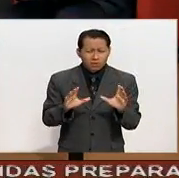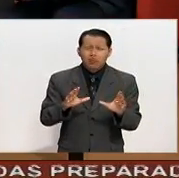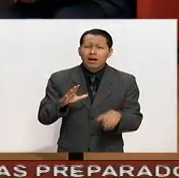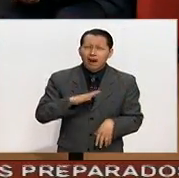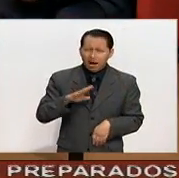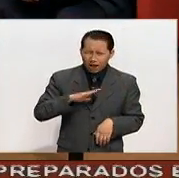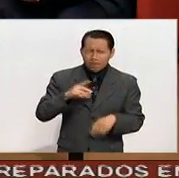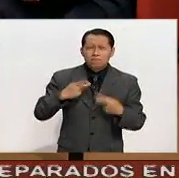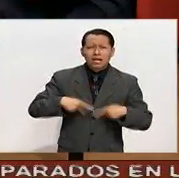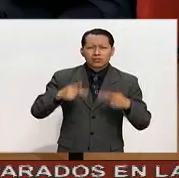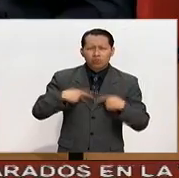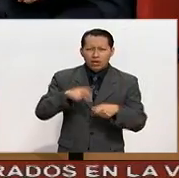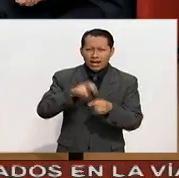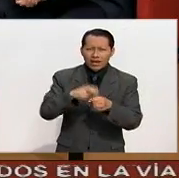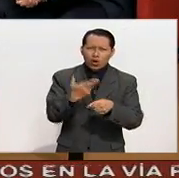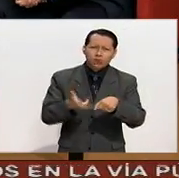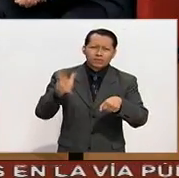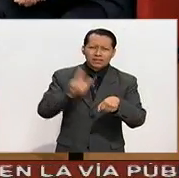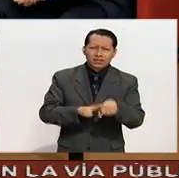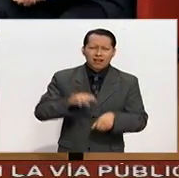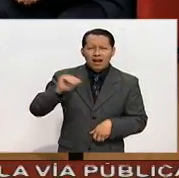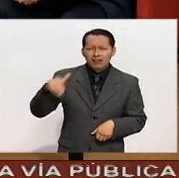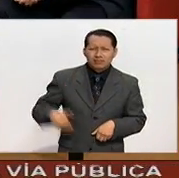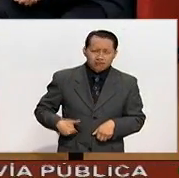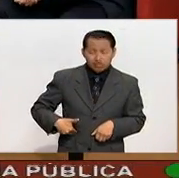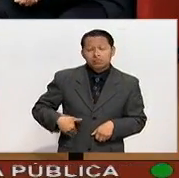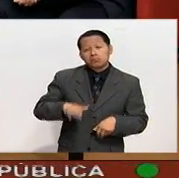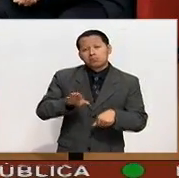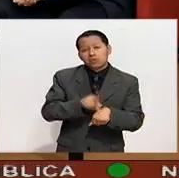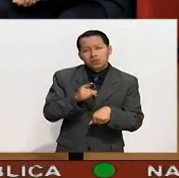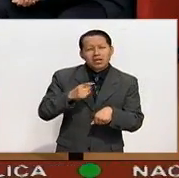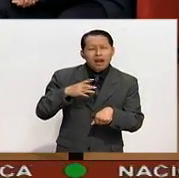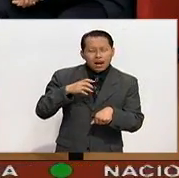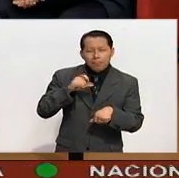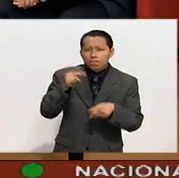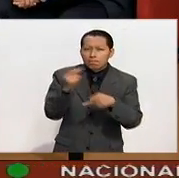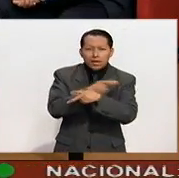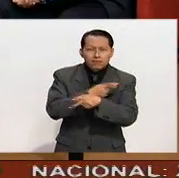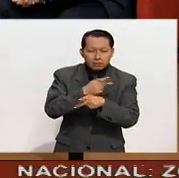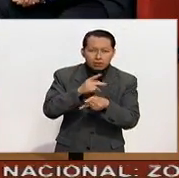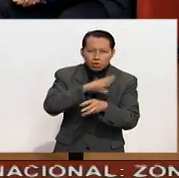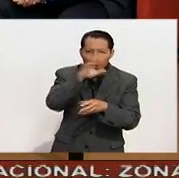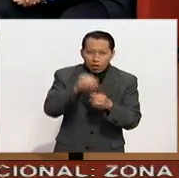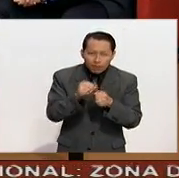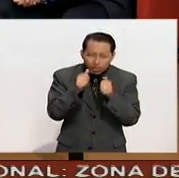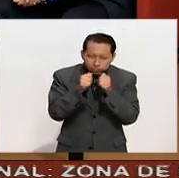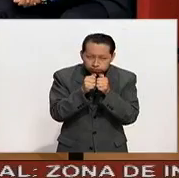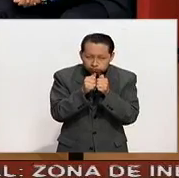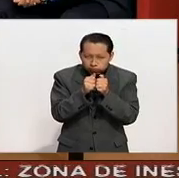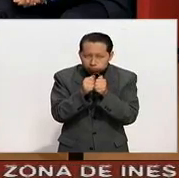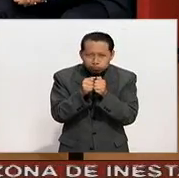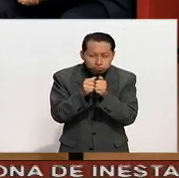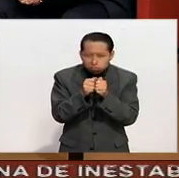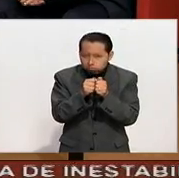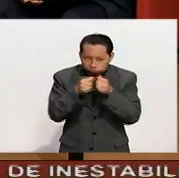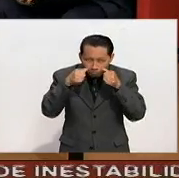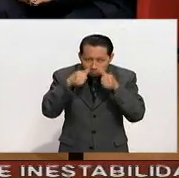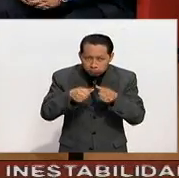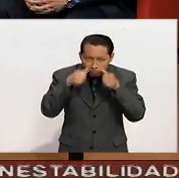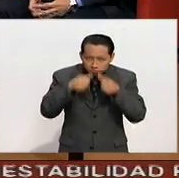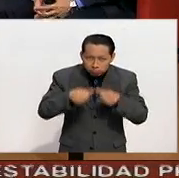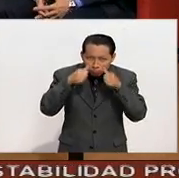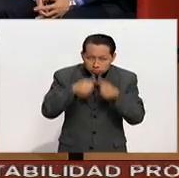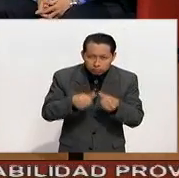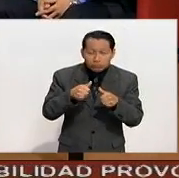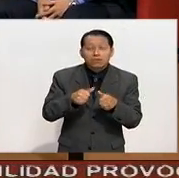los hospitales por estar haciendo esto, donde tu cerebro se desconecta de la realidad y obviamente estás conectado